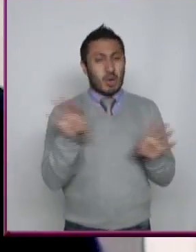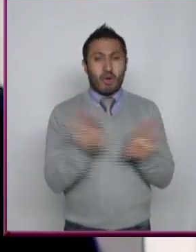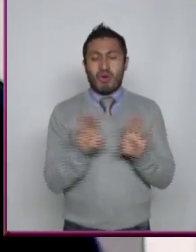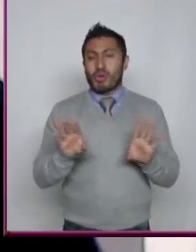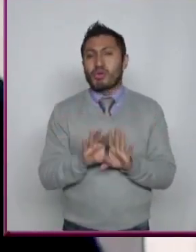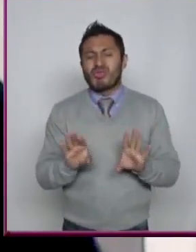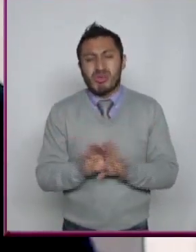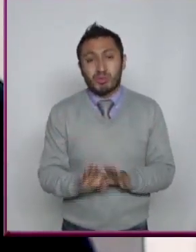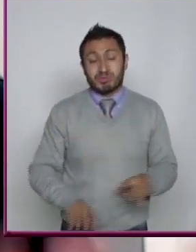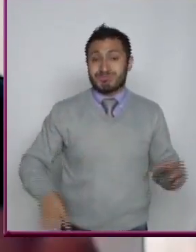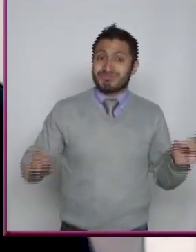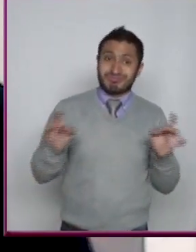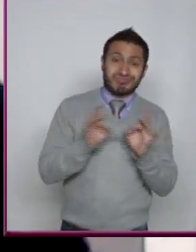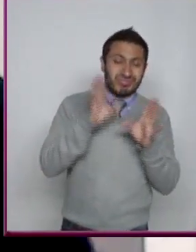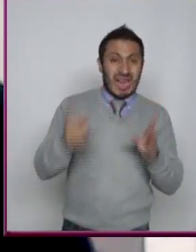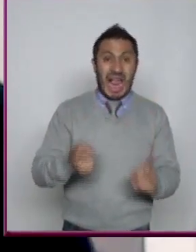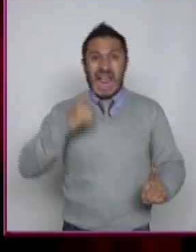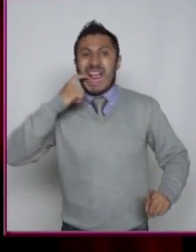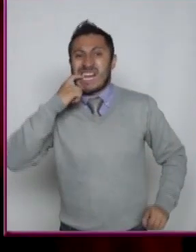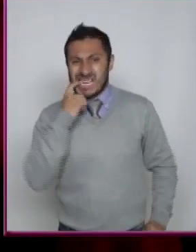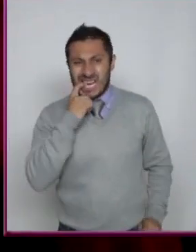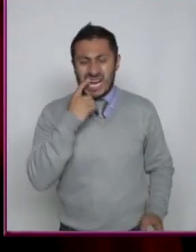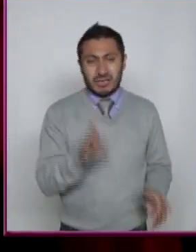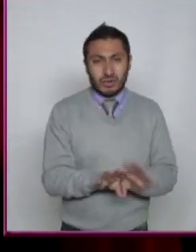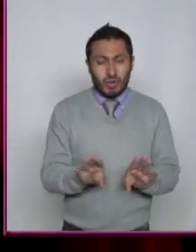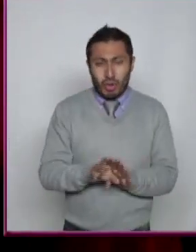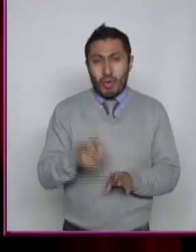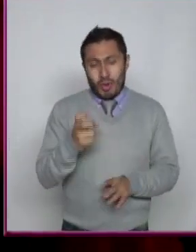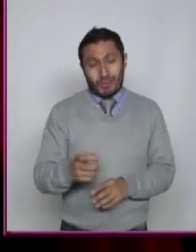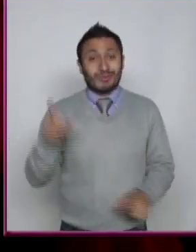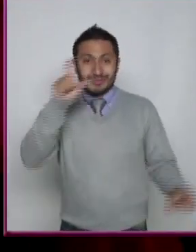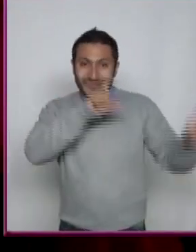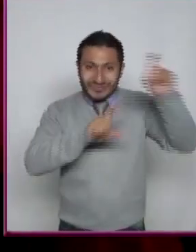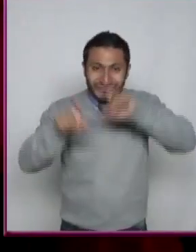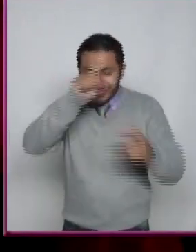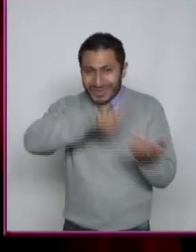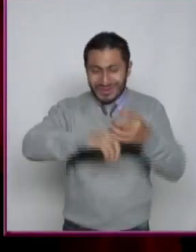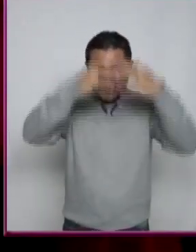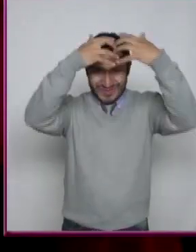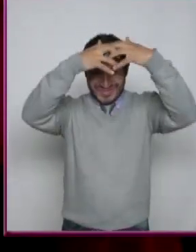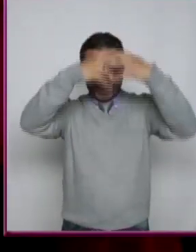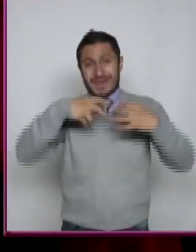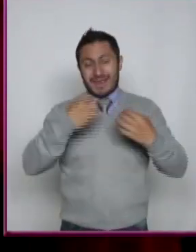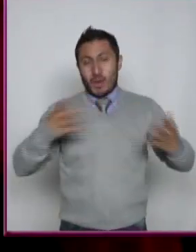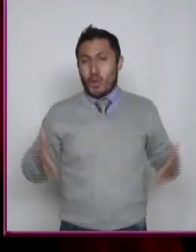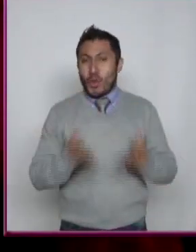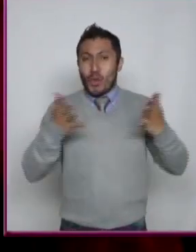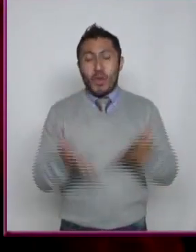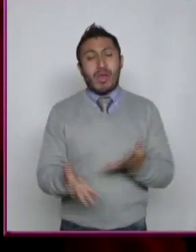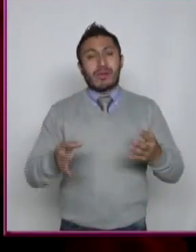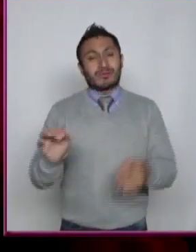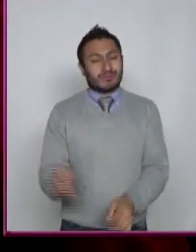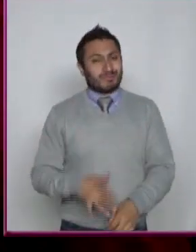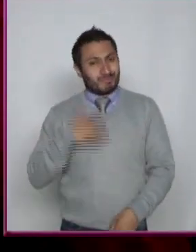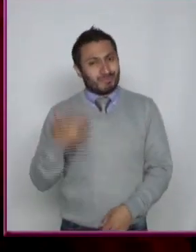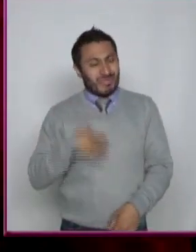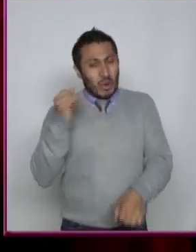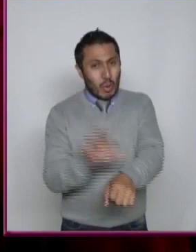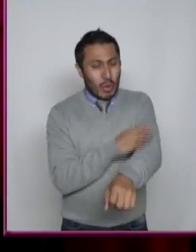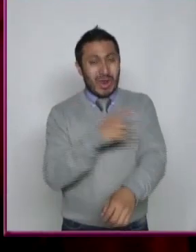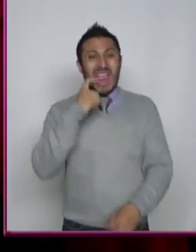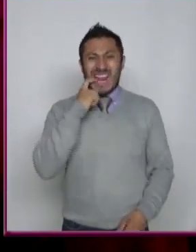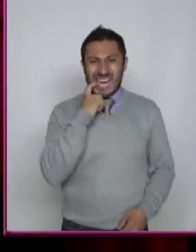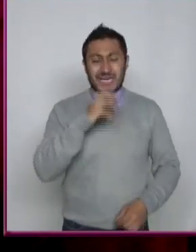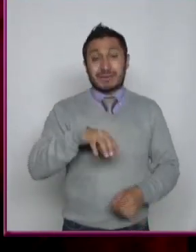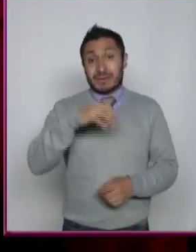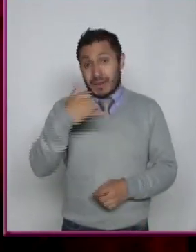en situaciones de celos son procesos químicos que justo motivan la sensación de los celos, ¿no? Y